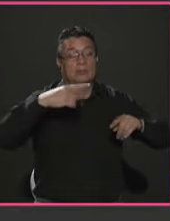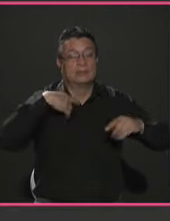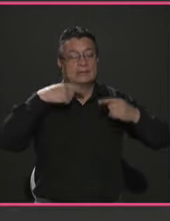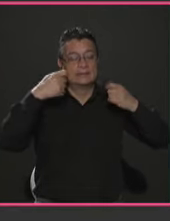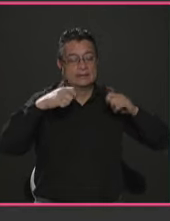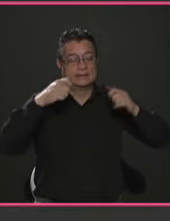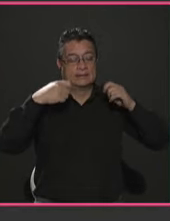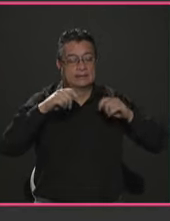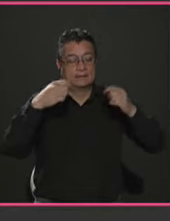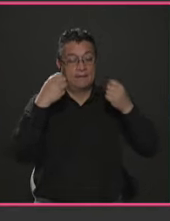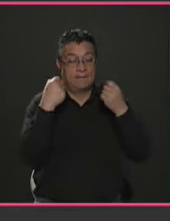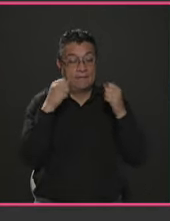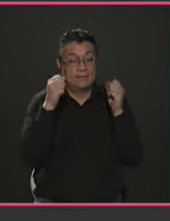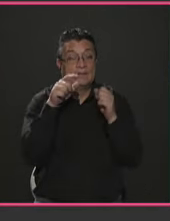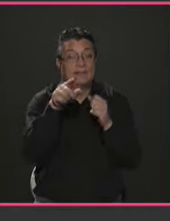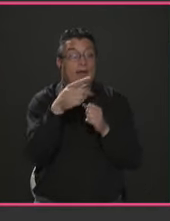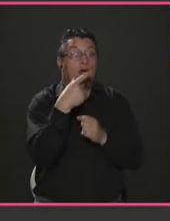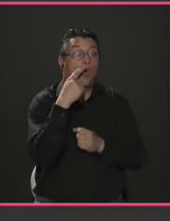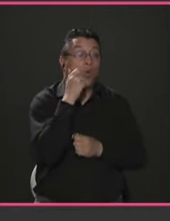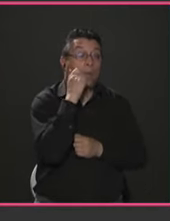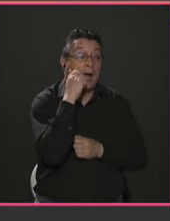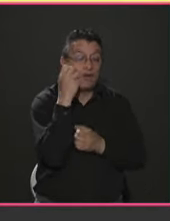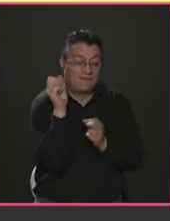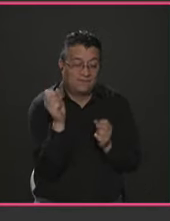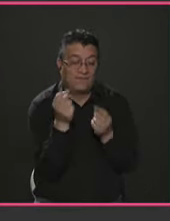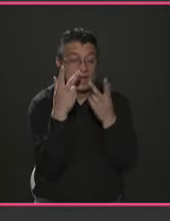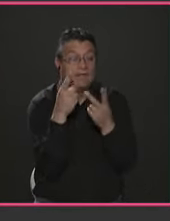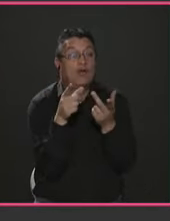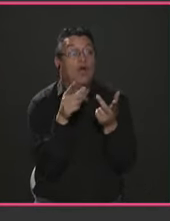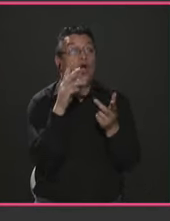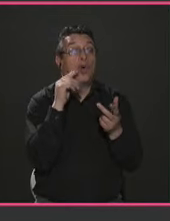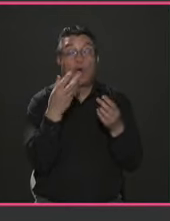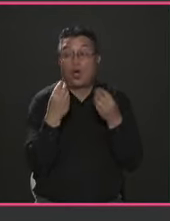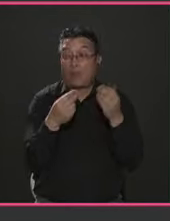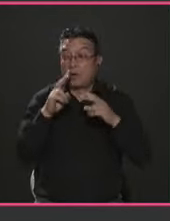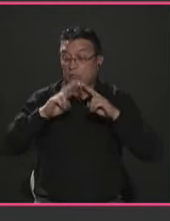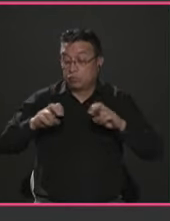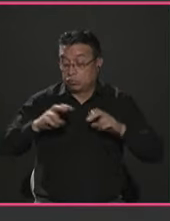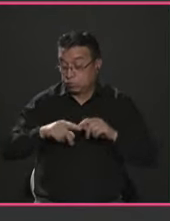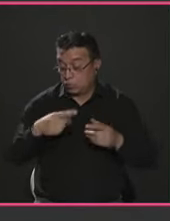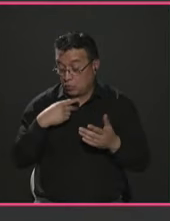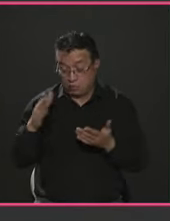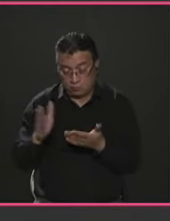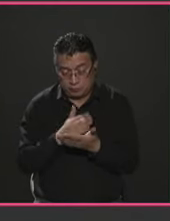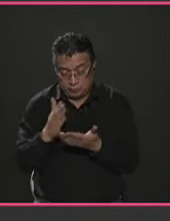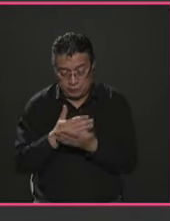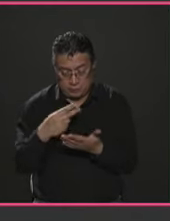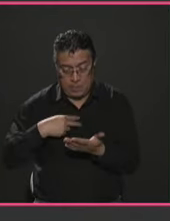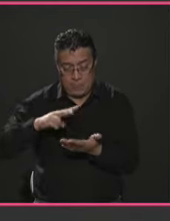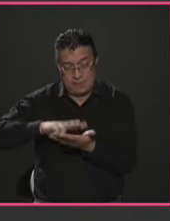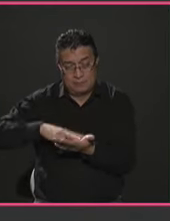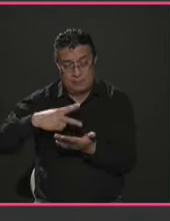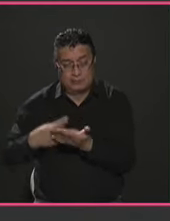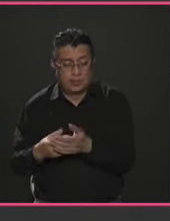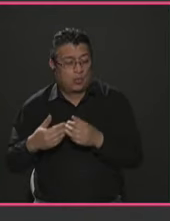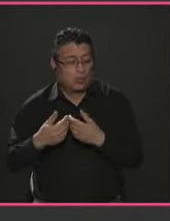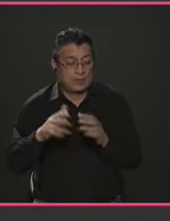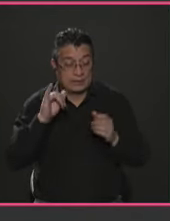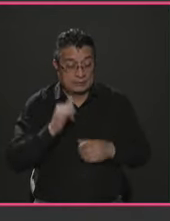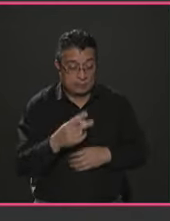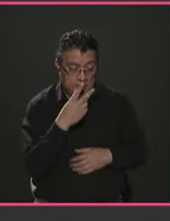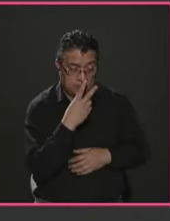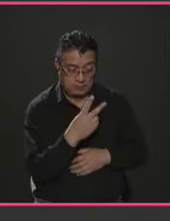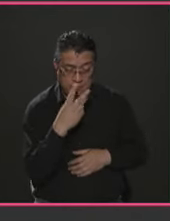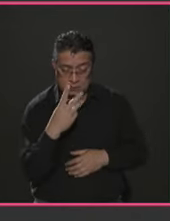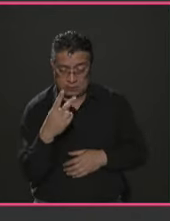de emular lo que hacen lo humanos que si ustedes se dan cuenta cada vez que yo analizo una frase en un texto lo que sea que estoy traduciendo básicamente me fijo en